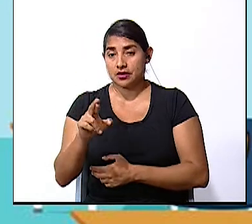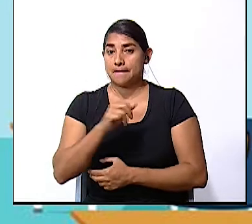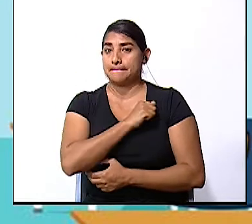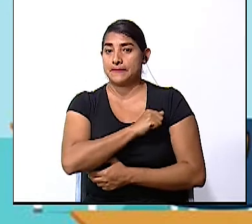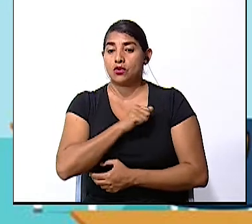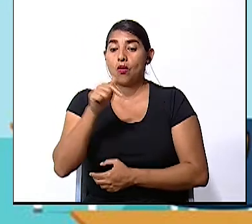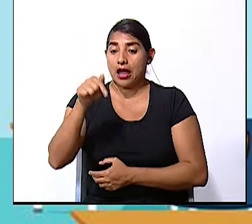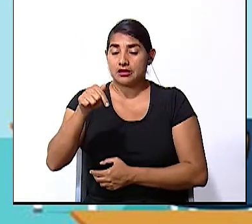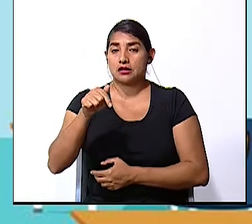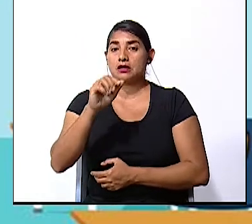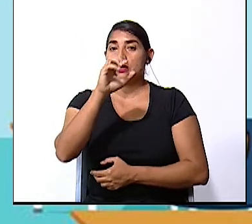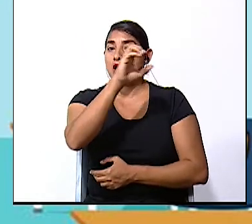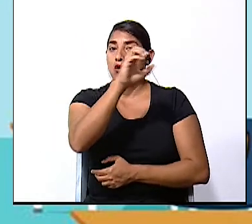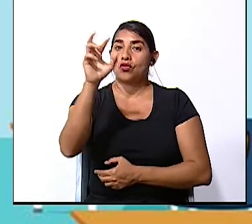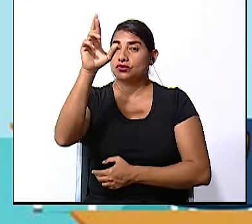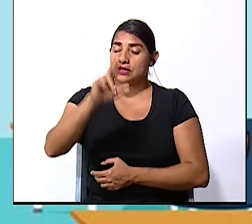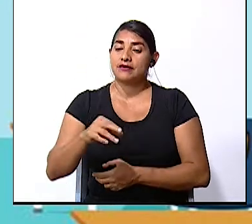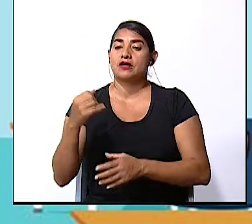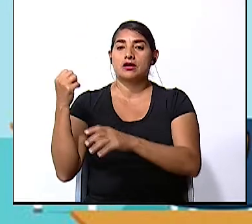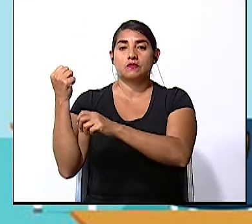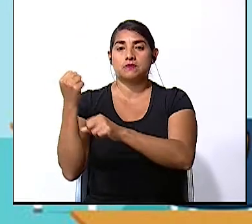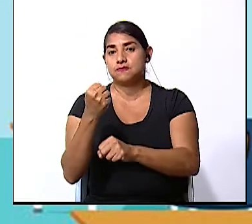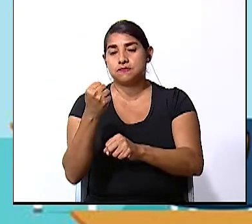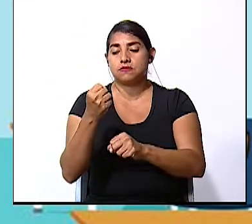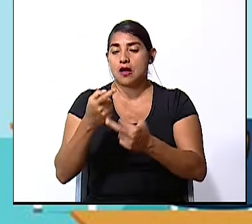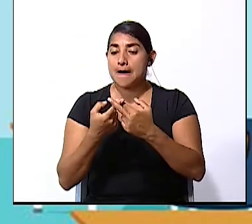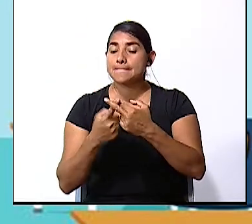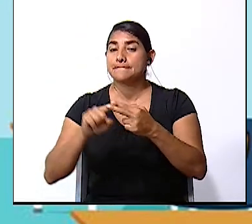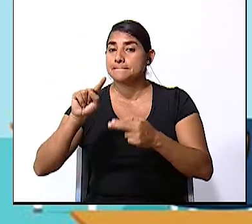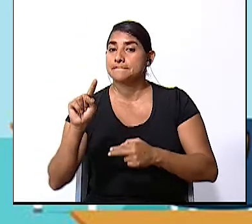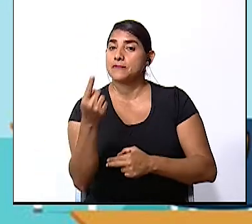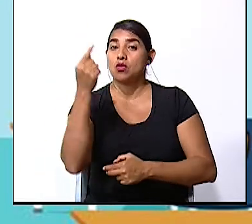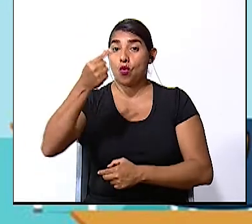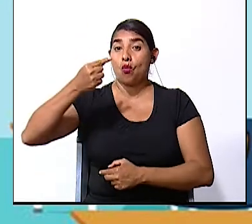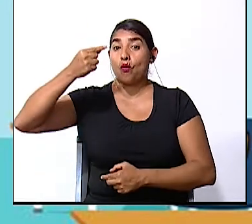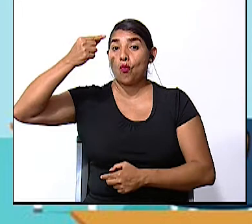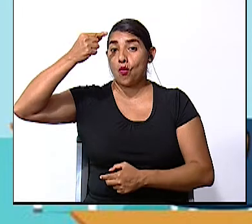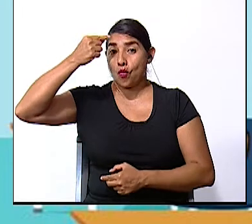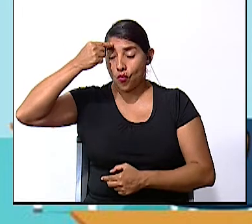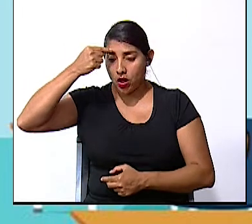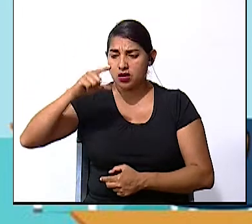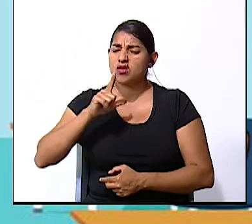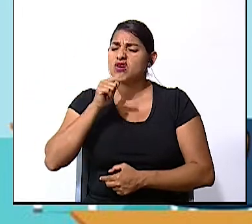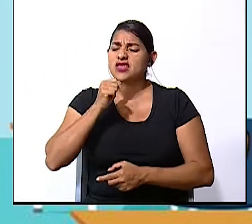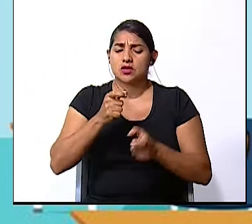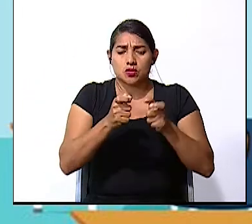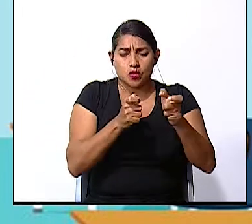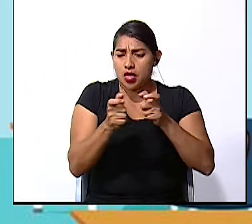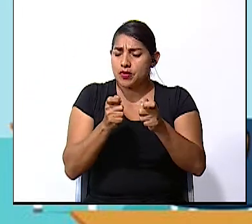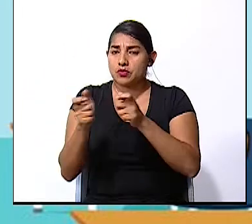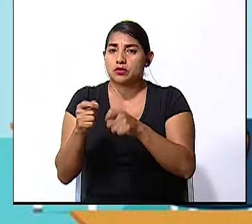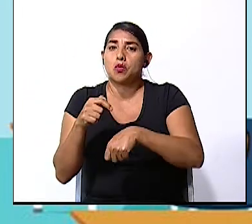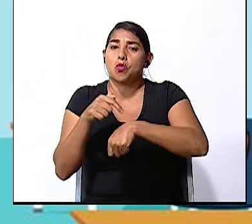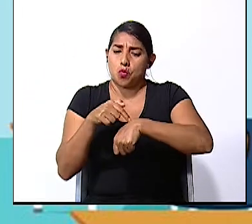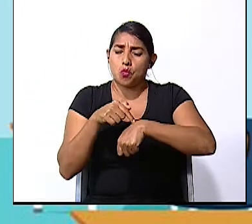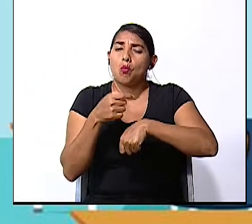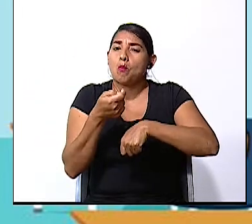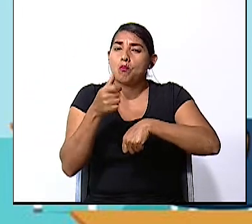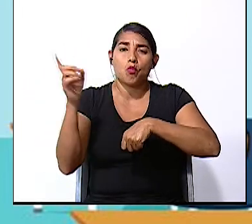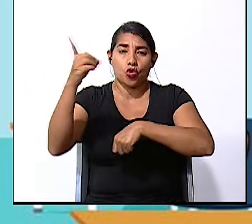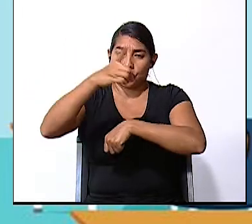en Costa Rica se constituyó el primer gobierno, quienes lo administraron por unos pocos